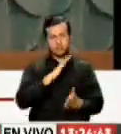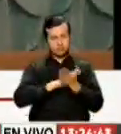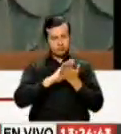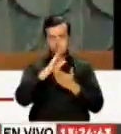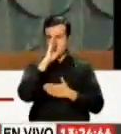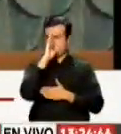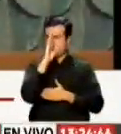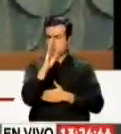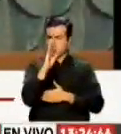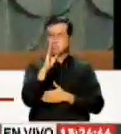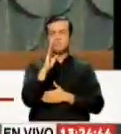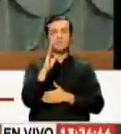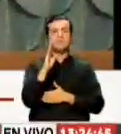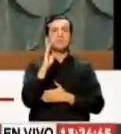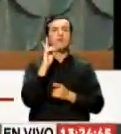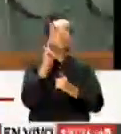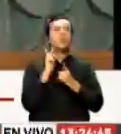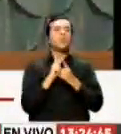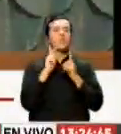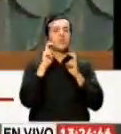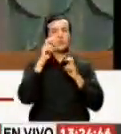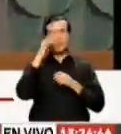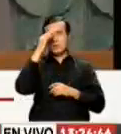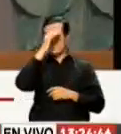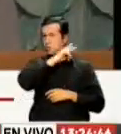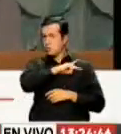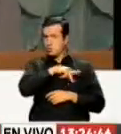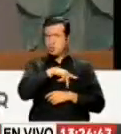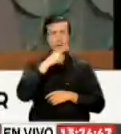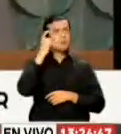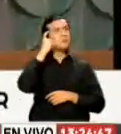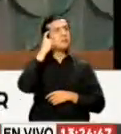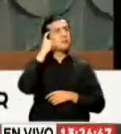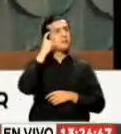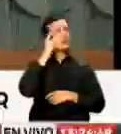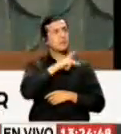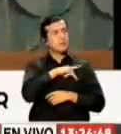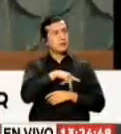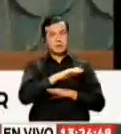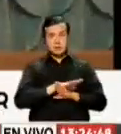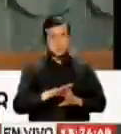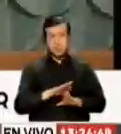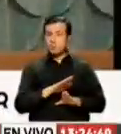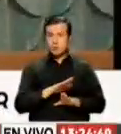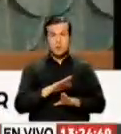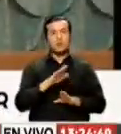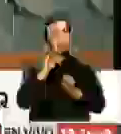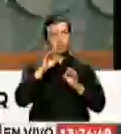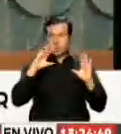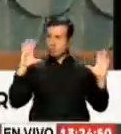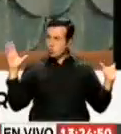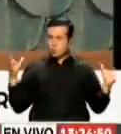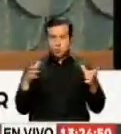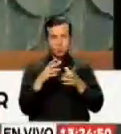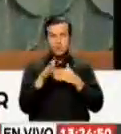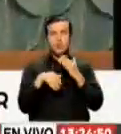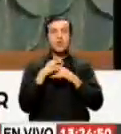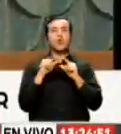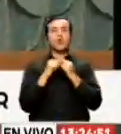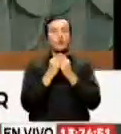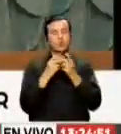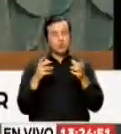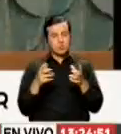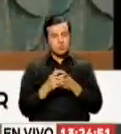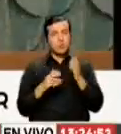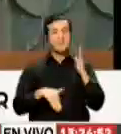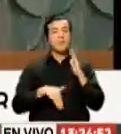transparencia, no solamente por convicción personal, por convicción colectiva, sino